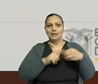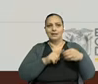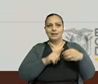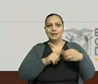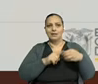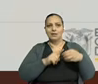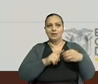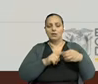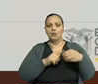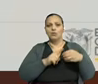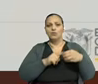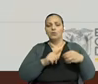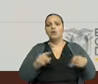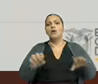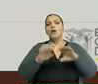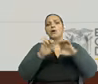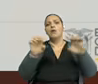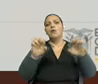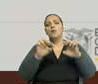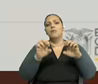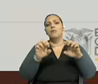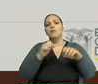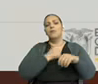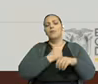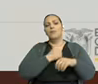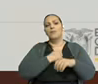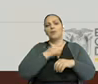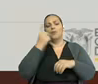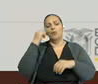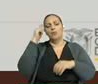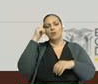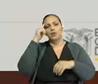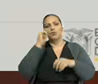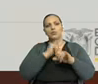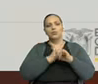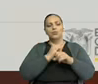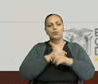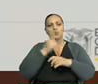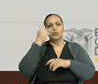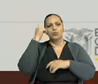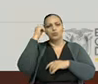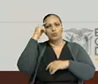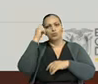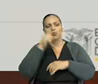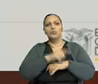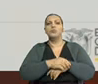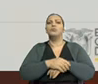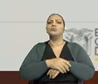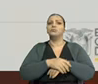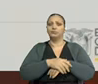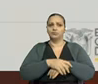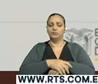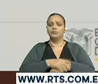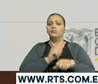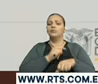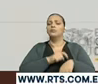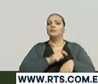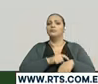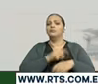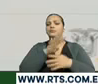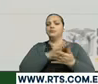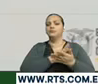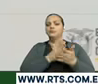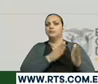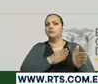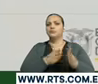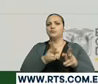laboral en el sector público hasta el 15 de junio. ¿Y qué pasa con el semáforo en verde desde el 1 de junio?